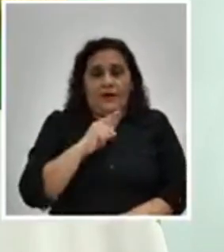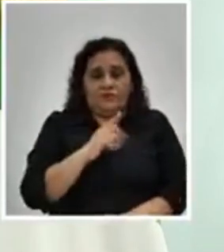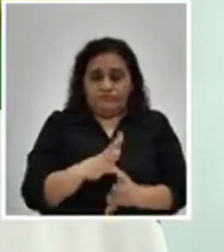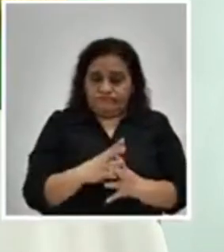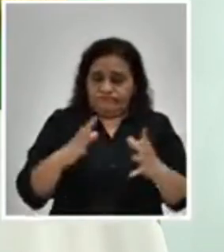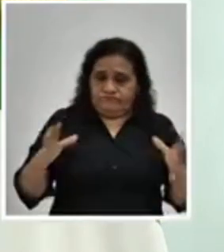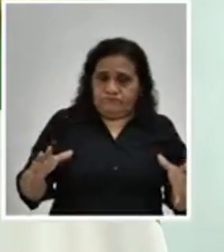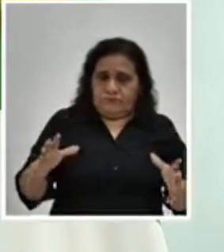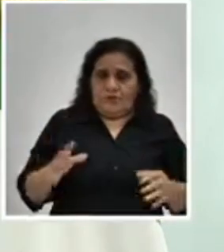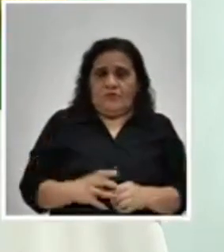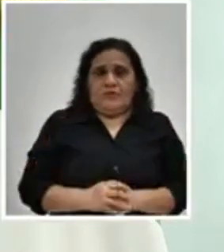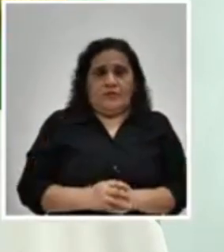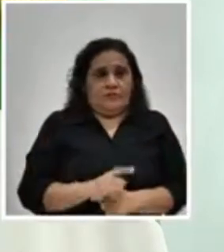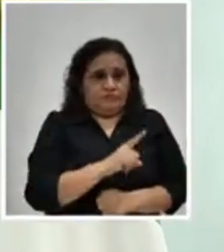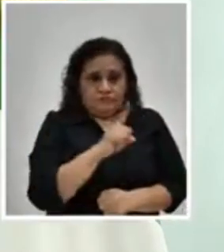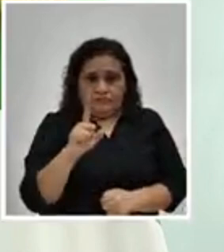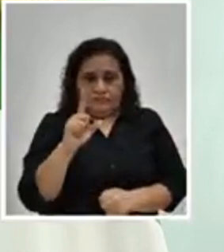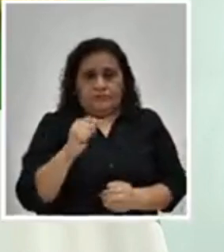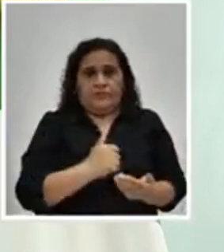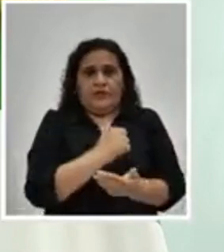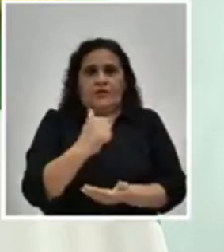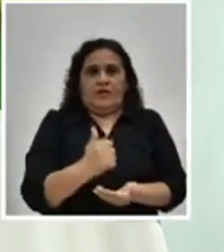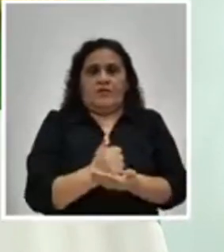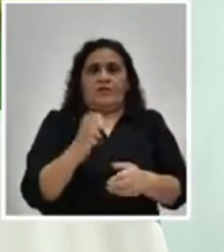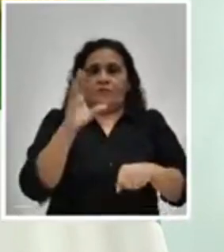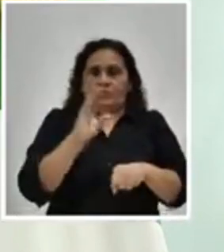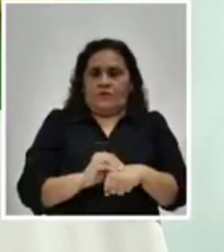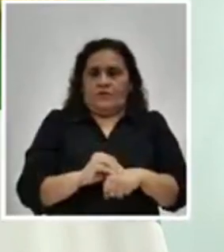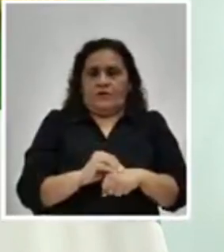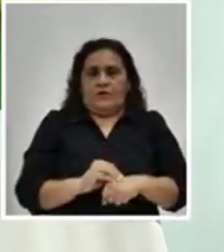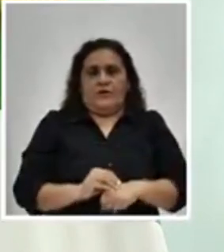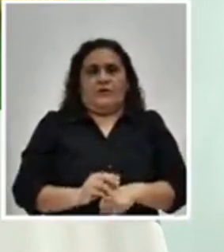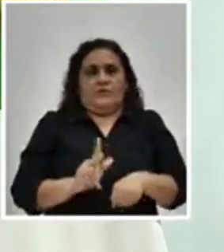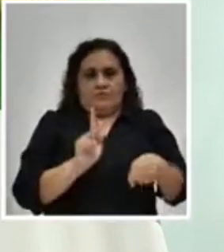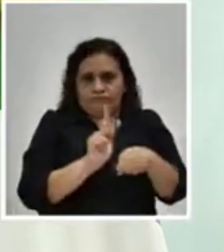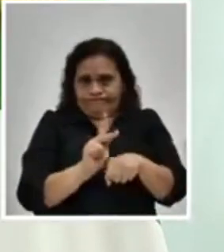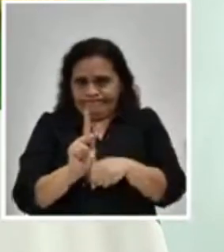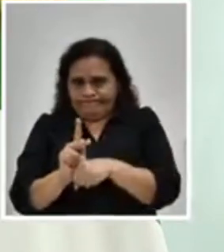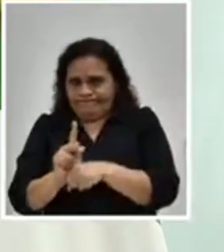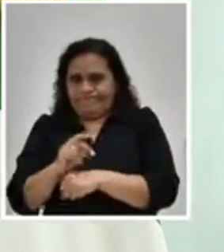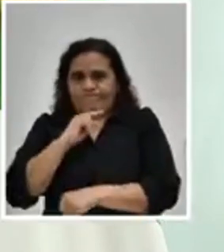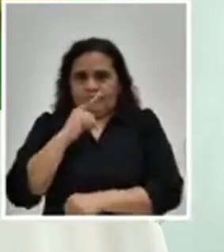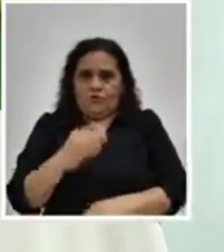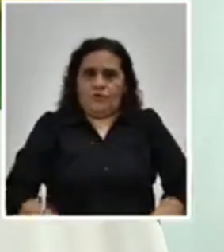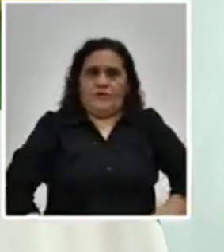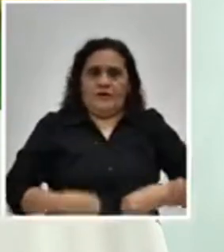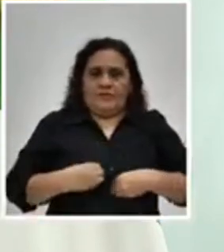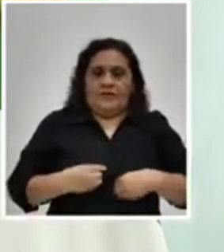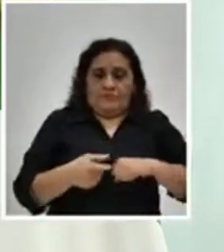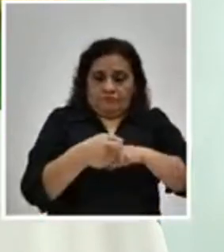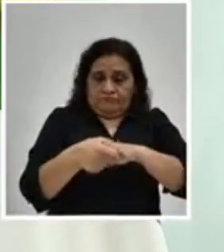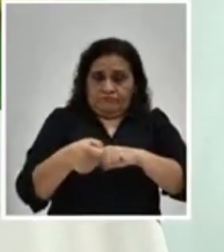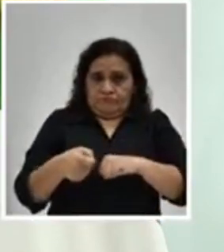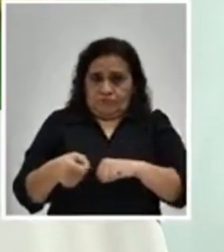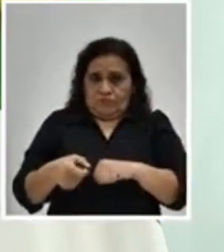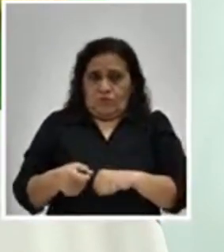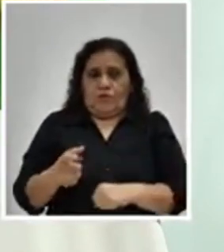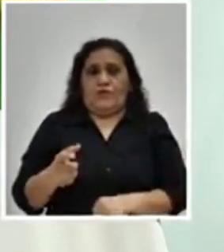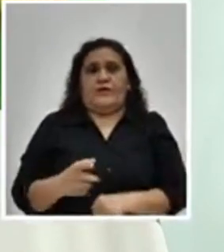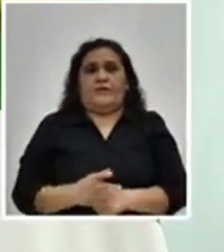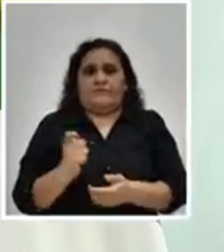la infraestructura urbana que contribuye a brindar seguridad para elevar la calidad de vida de los municipios, se invirtieron